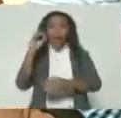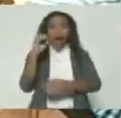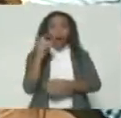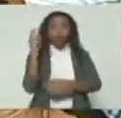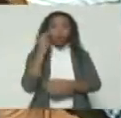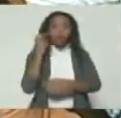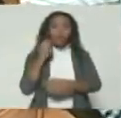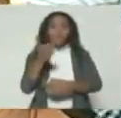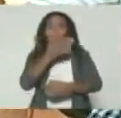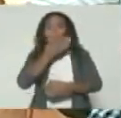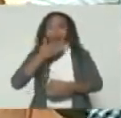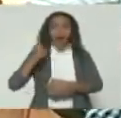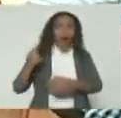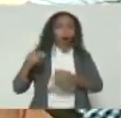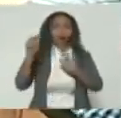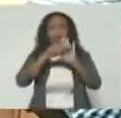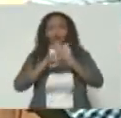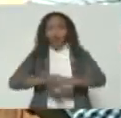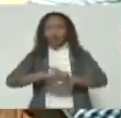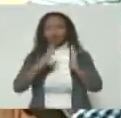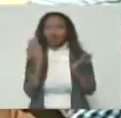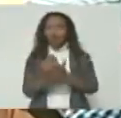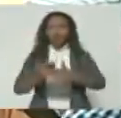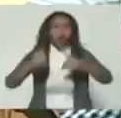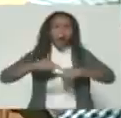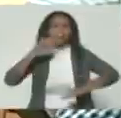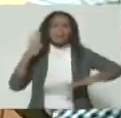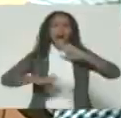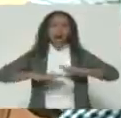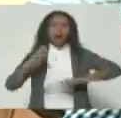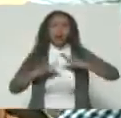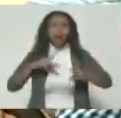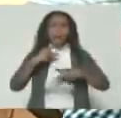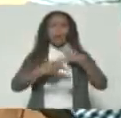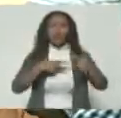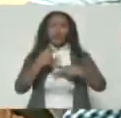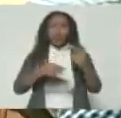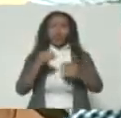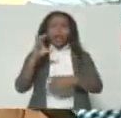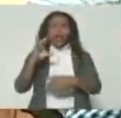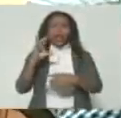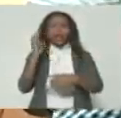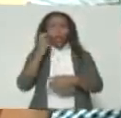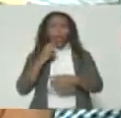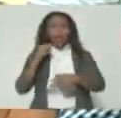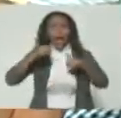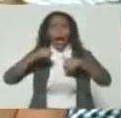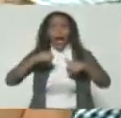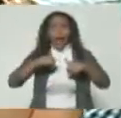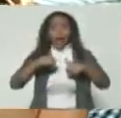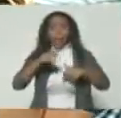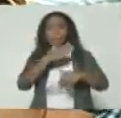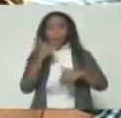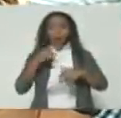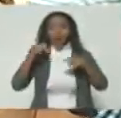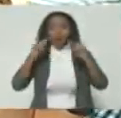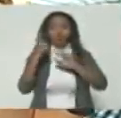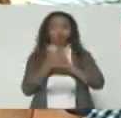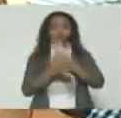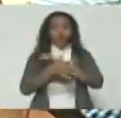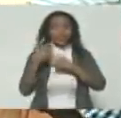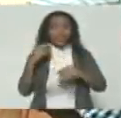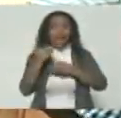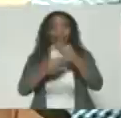mundo que se está produciendo en Barlovento, y como usted sabe, la producción de cacao viene acompañada de otros rubros que complementan